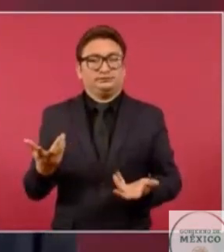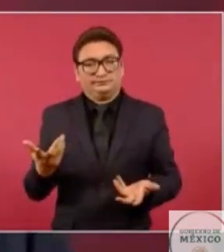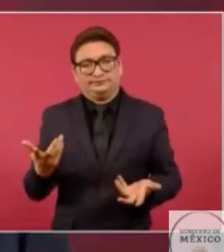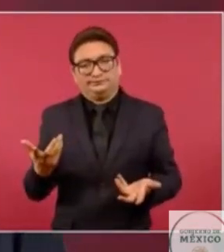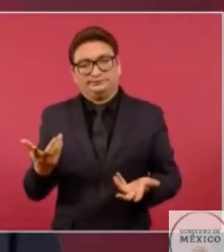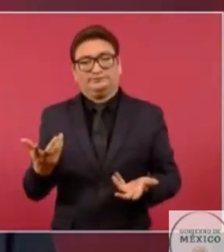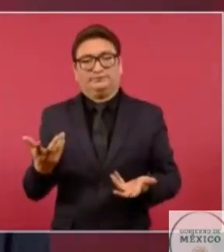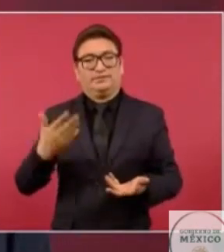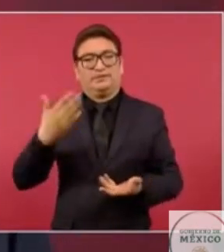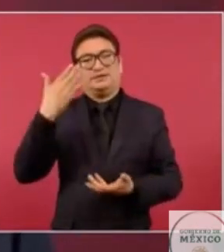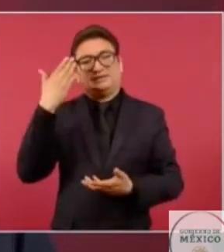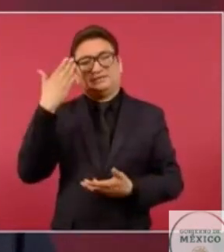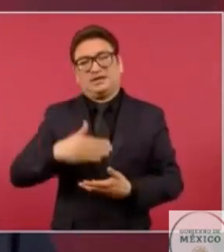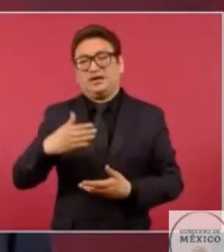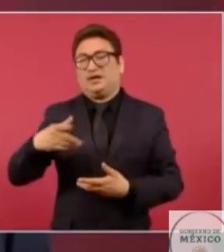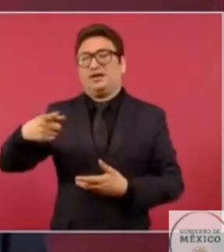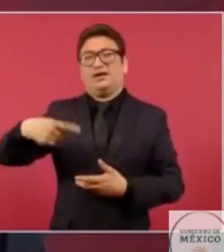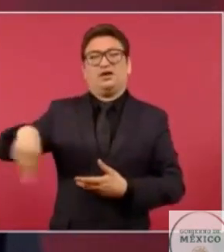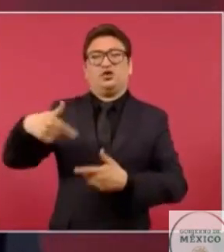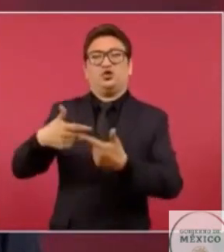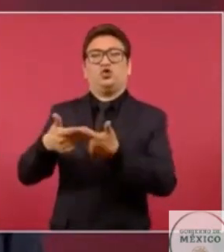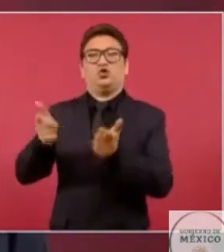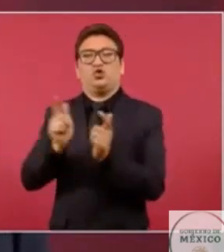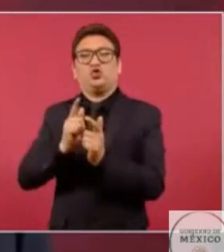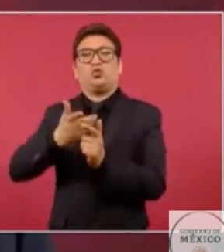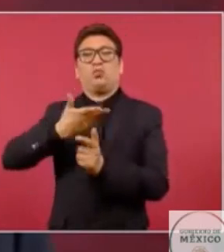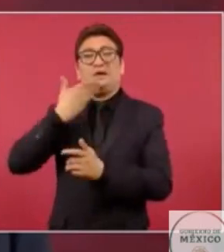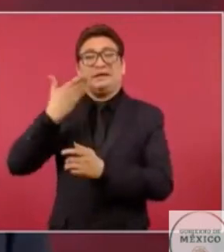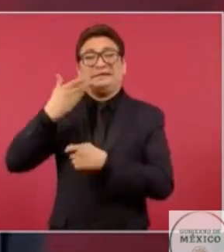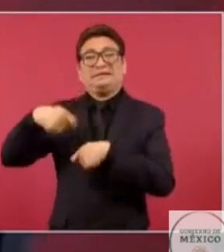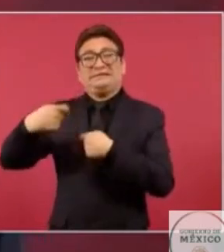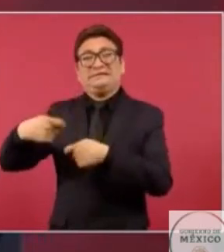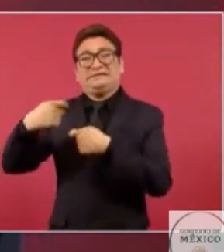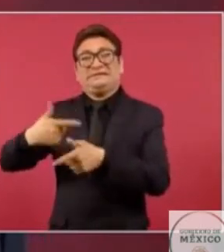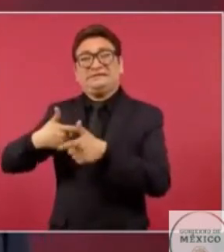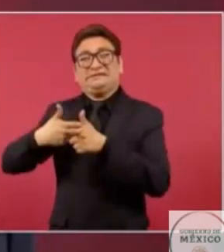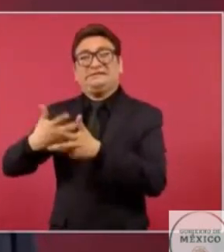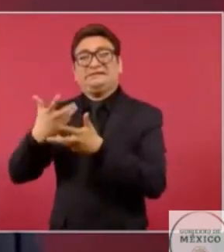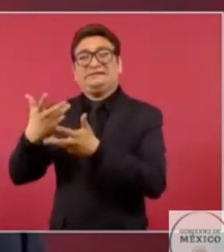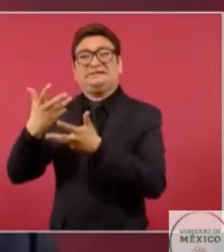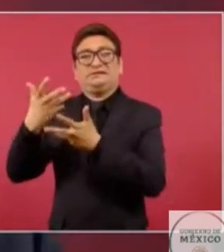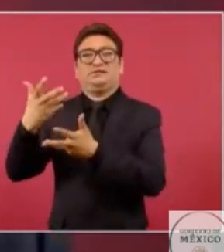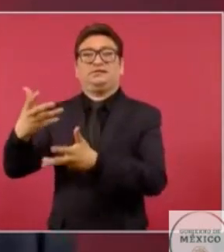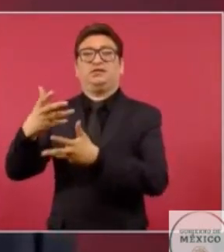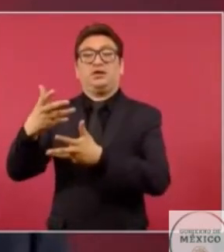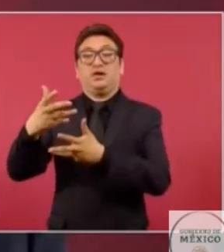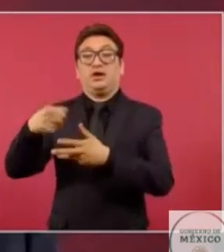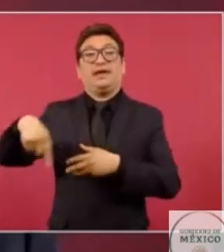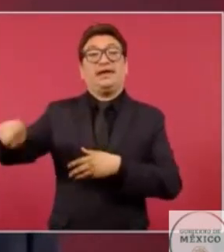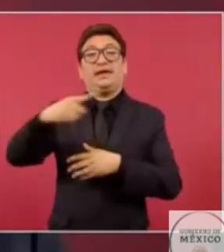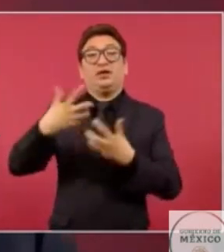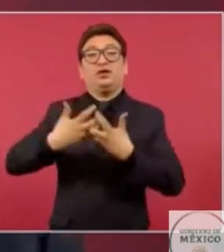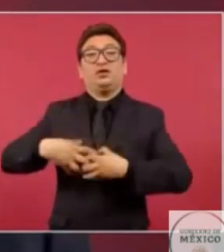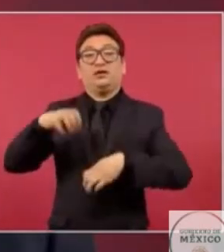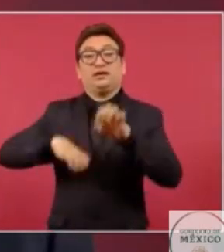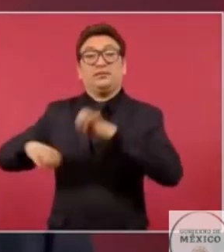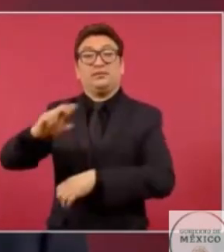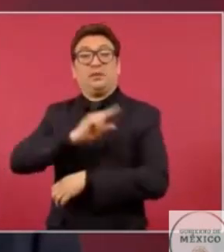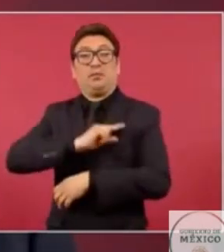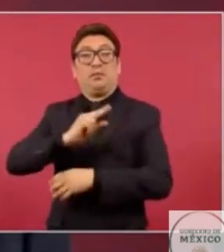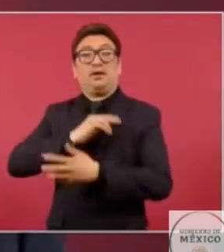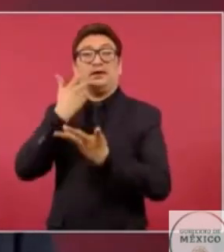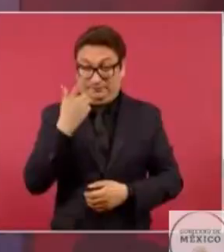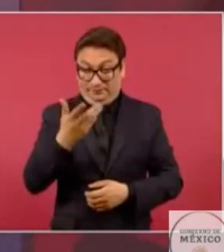pues todo lo bloquean los conservadores, que están a favor de las empresas particulares y de las